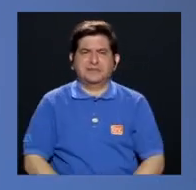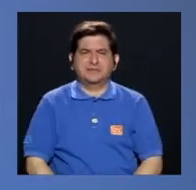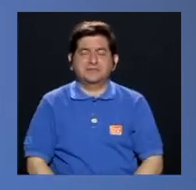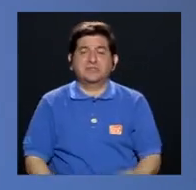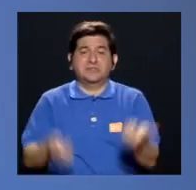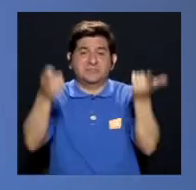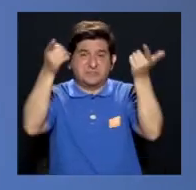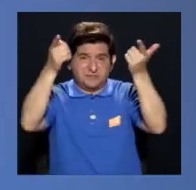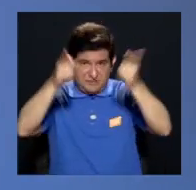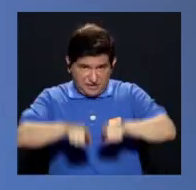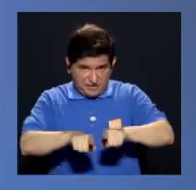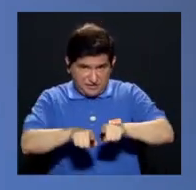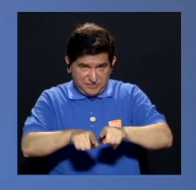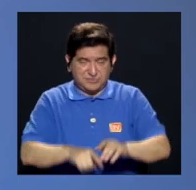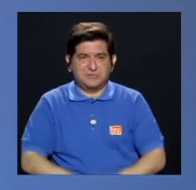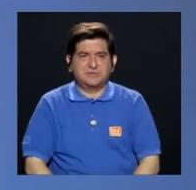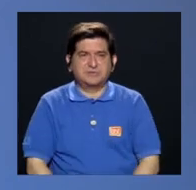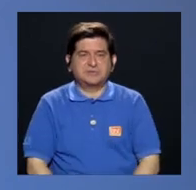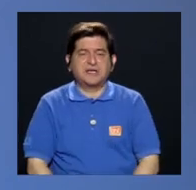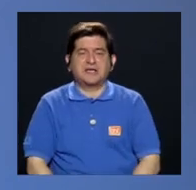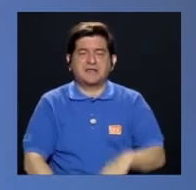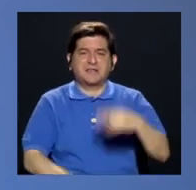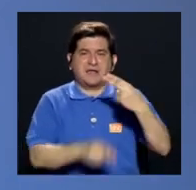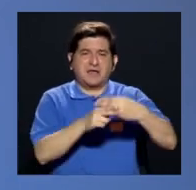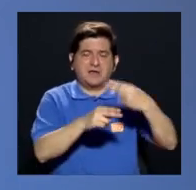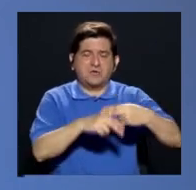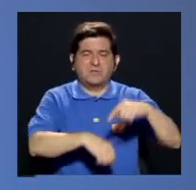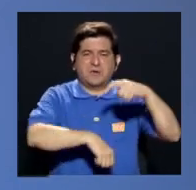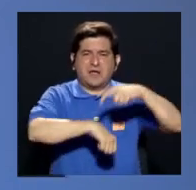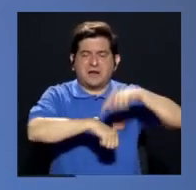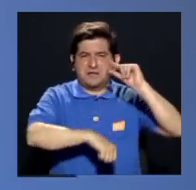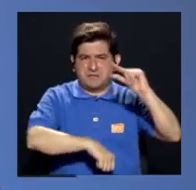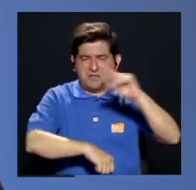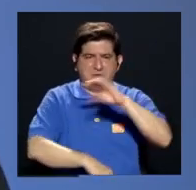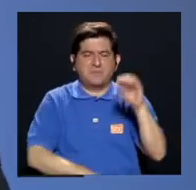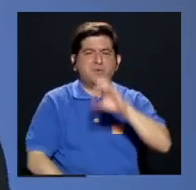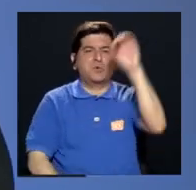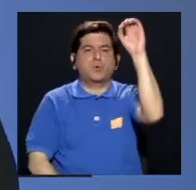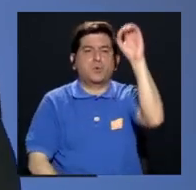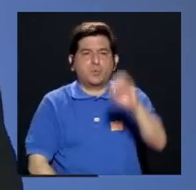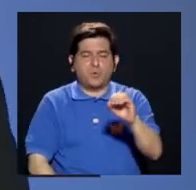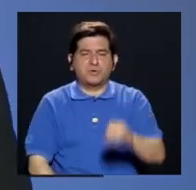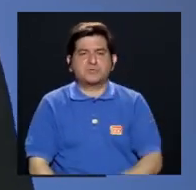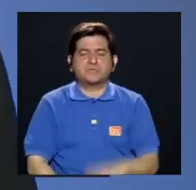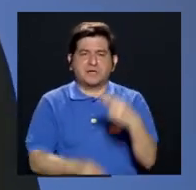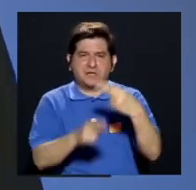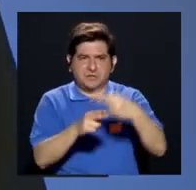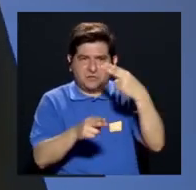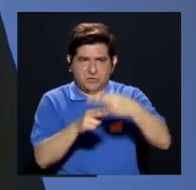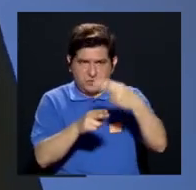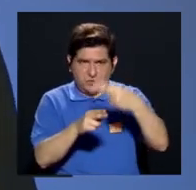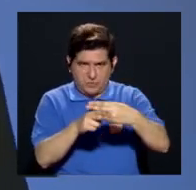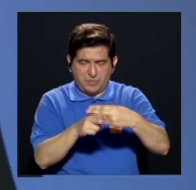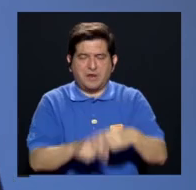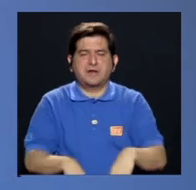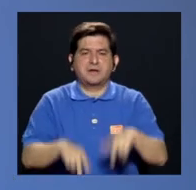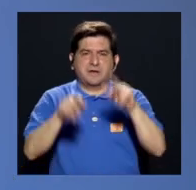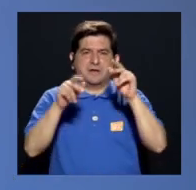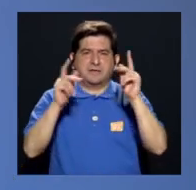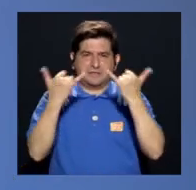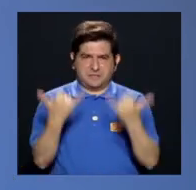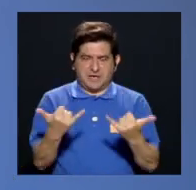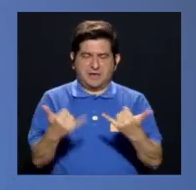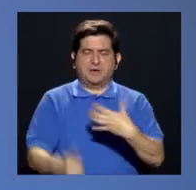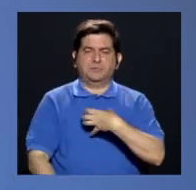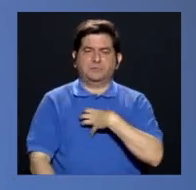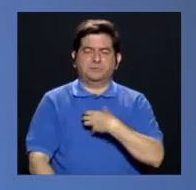se produce entre el interinazgo y el porcentaje de los nombramientos en